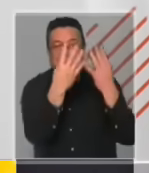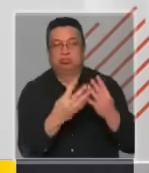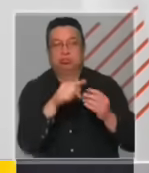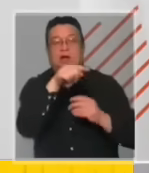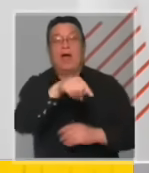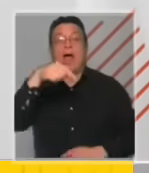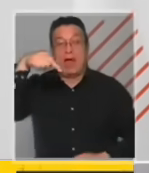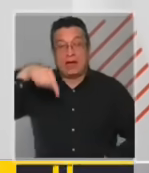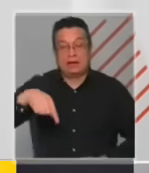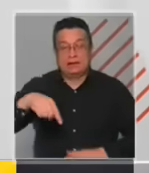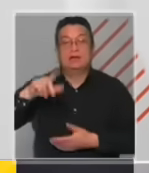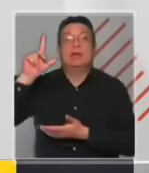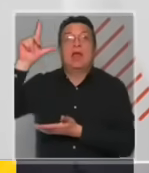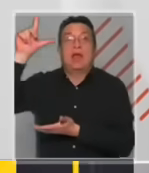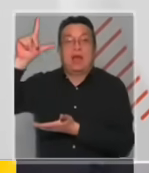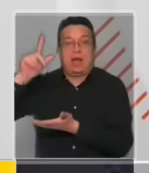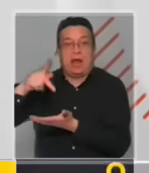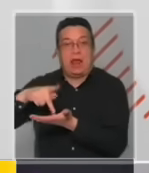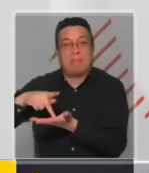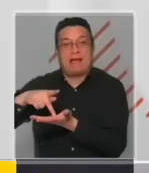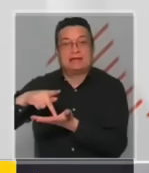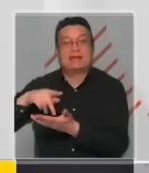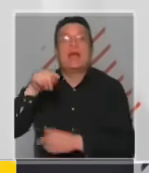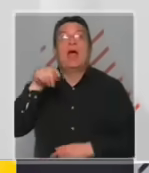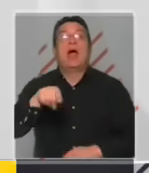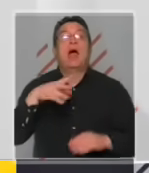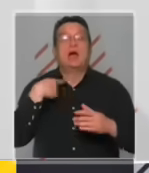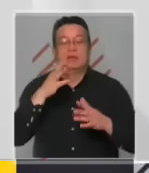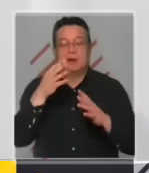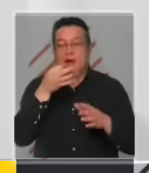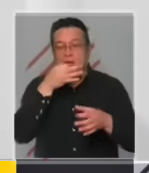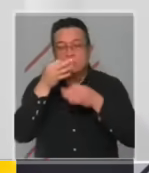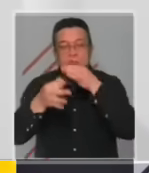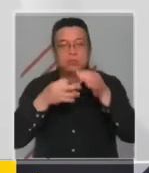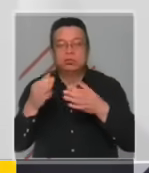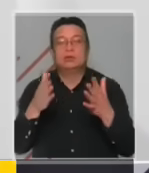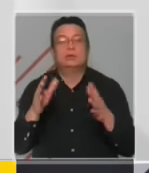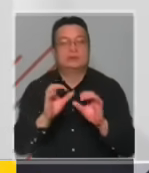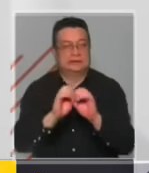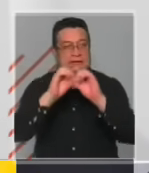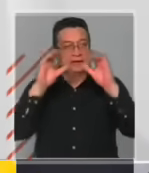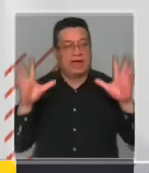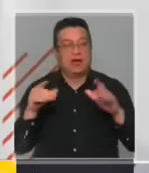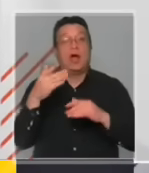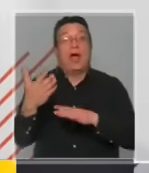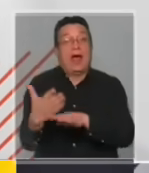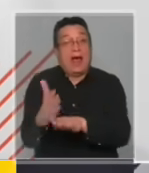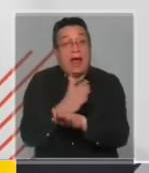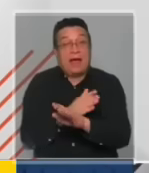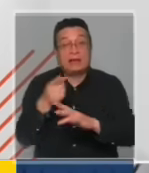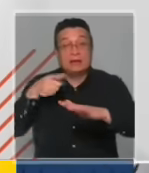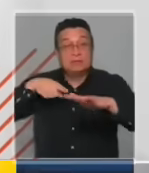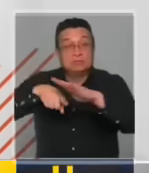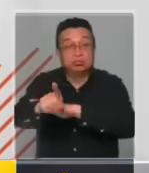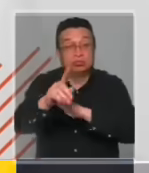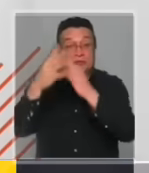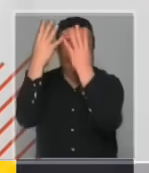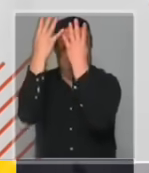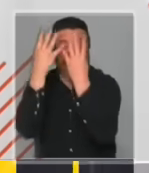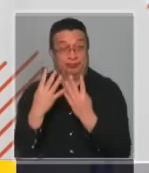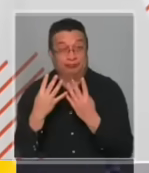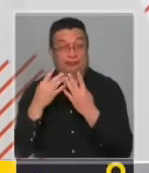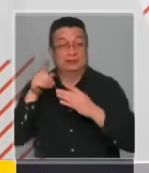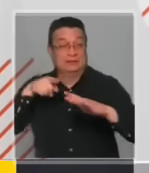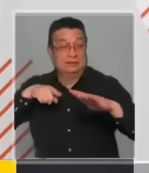también en la ciudad de La Paz, para tomar su declaración respectiva. Pero antes de él ingresar a celdas, de la FELCC